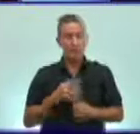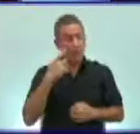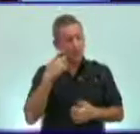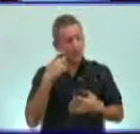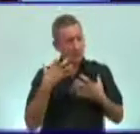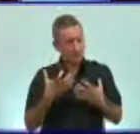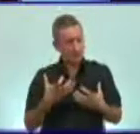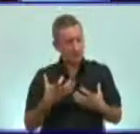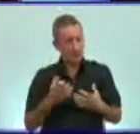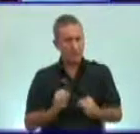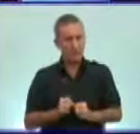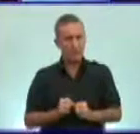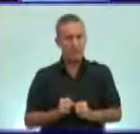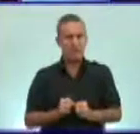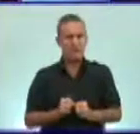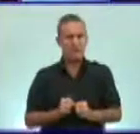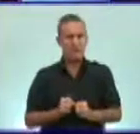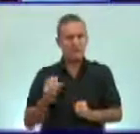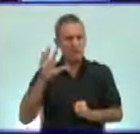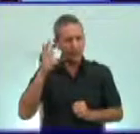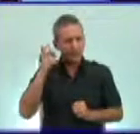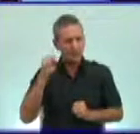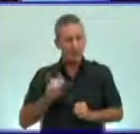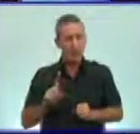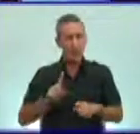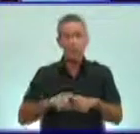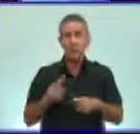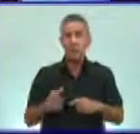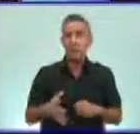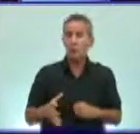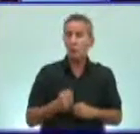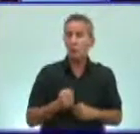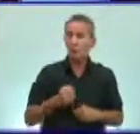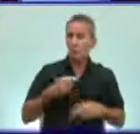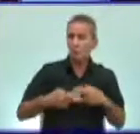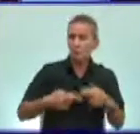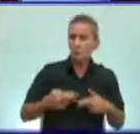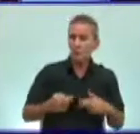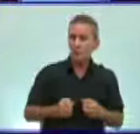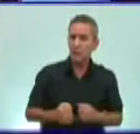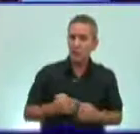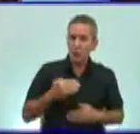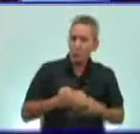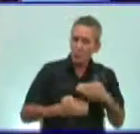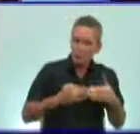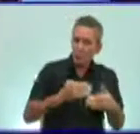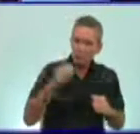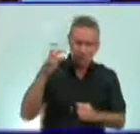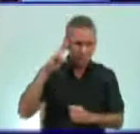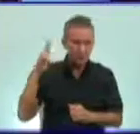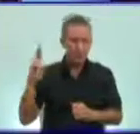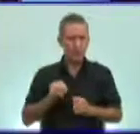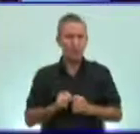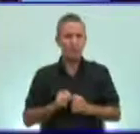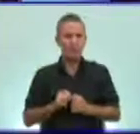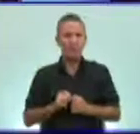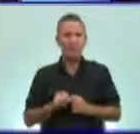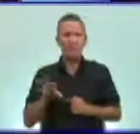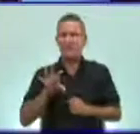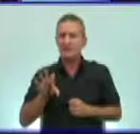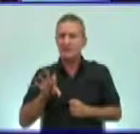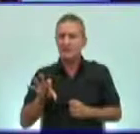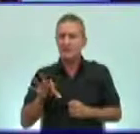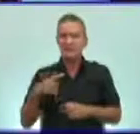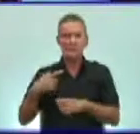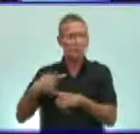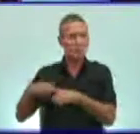es esencial entenderlo, porque todo lo que haga un proceso revolucionario será cuestionado por aquellos que no